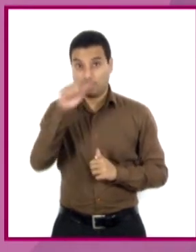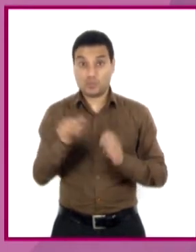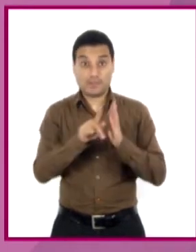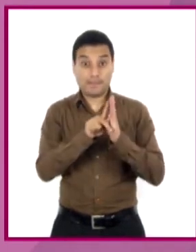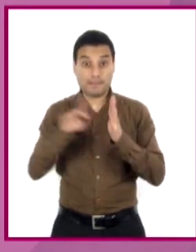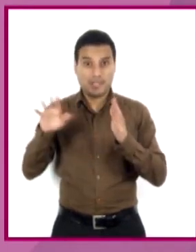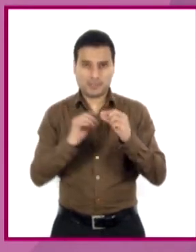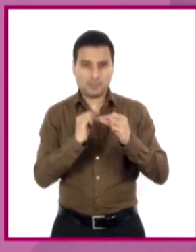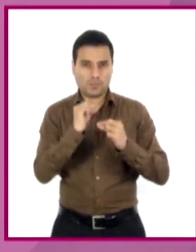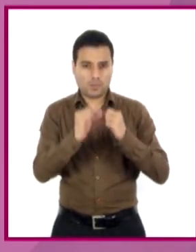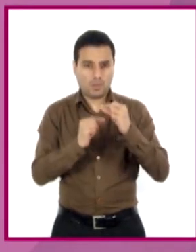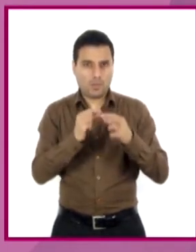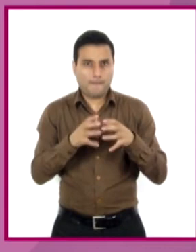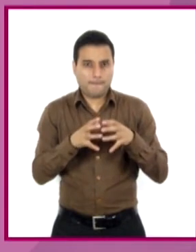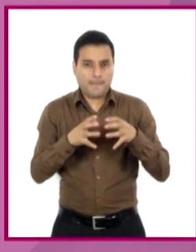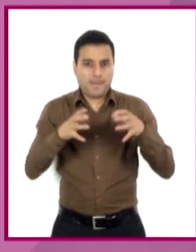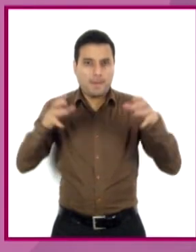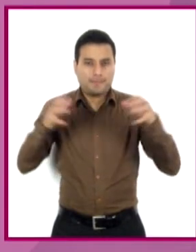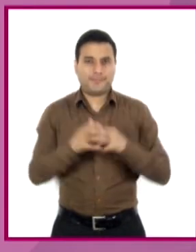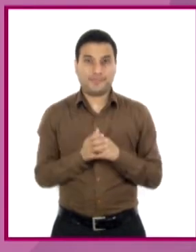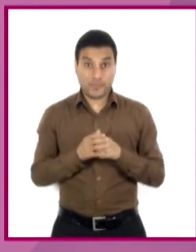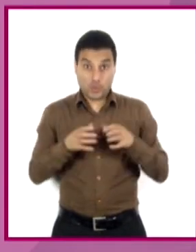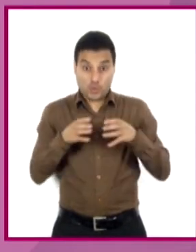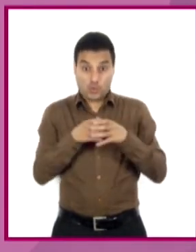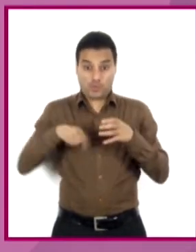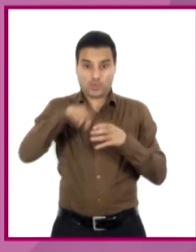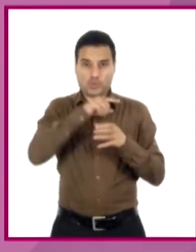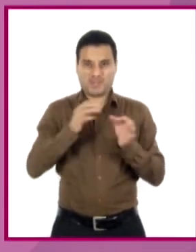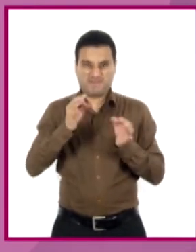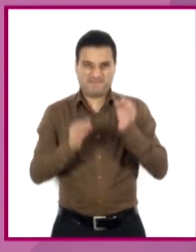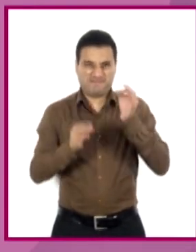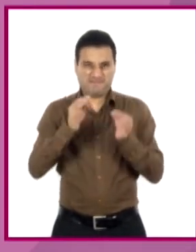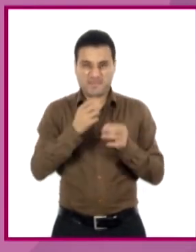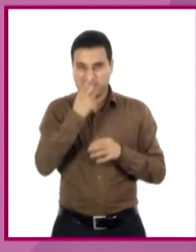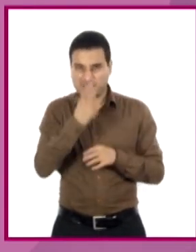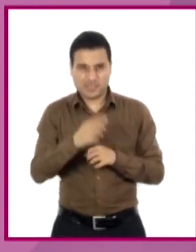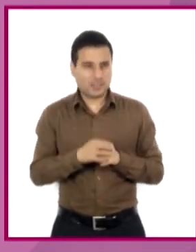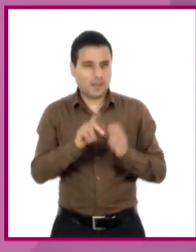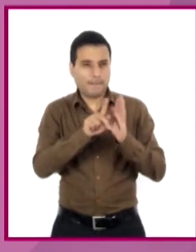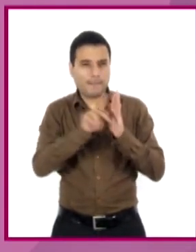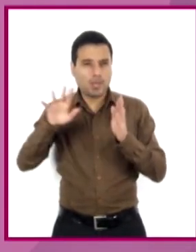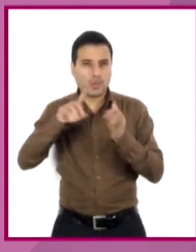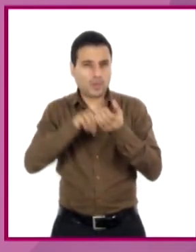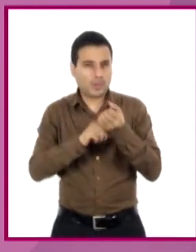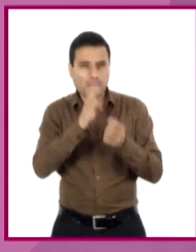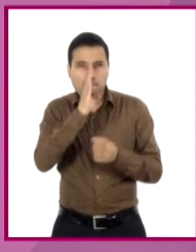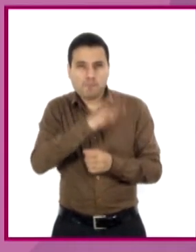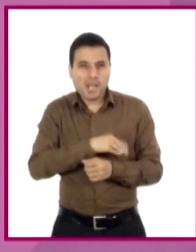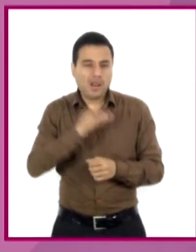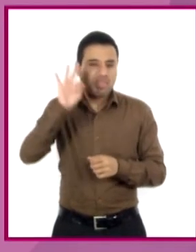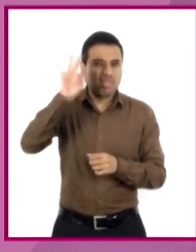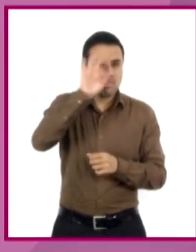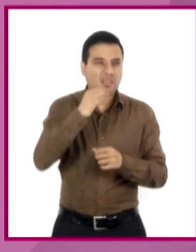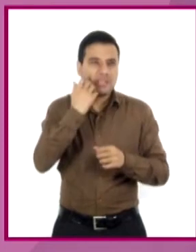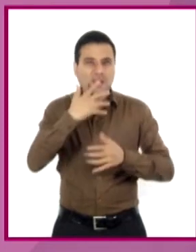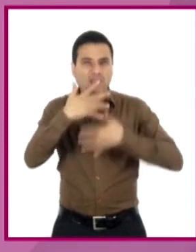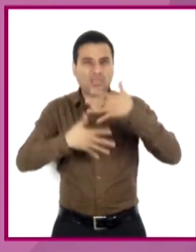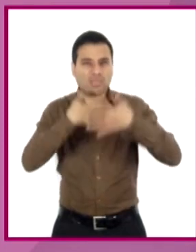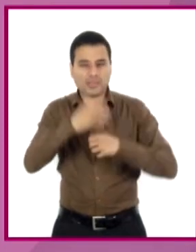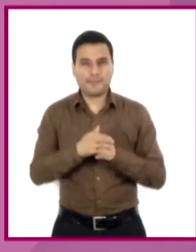en América, la Inquisición censuró a los periódicos por considerar que contenían artículos subversivos.